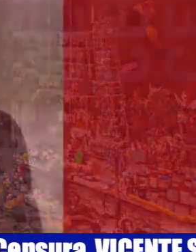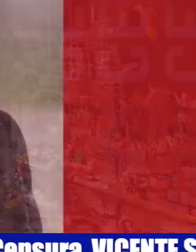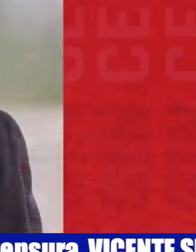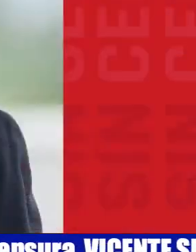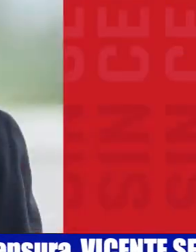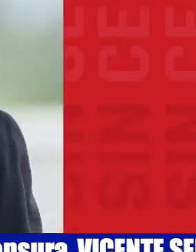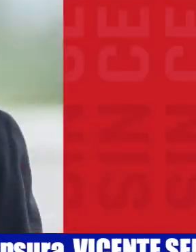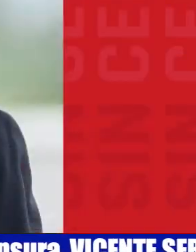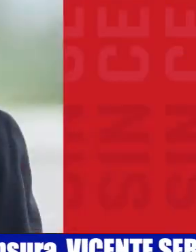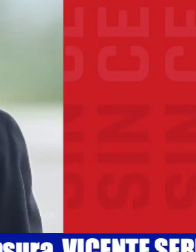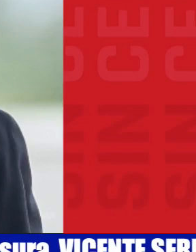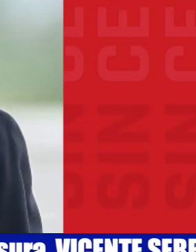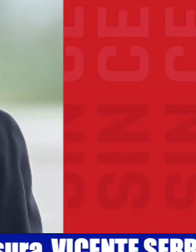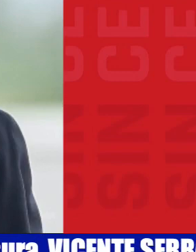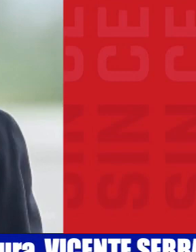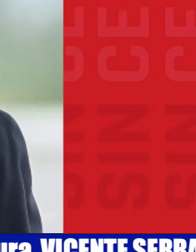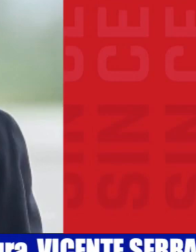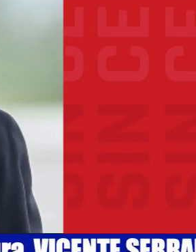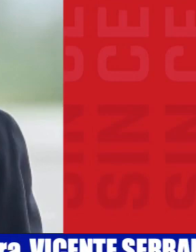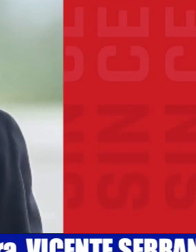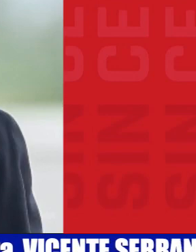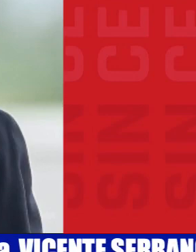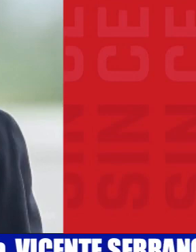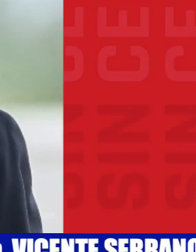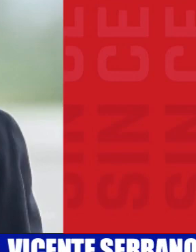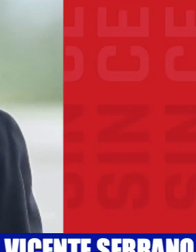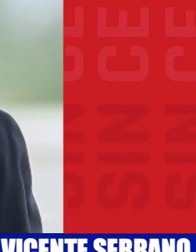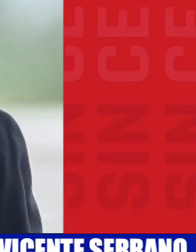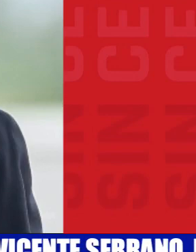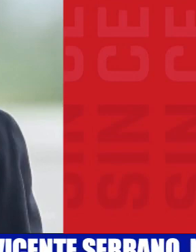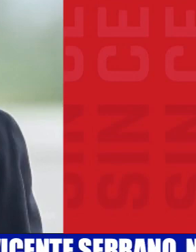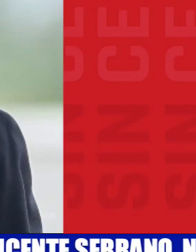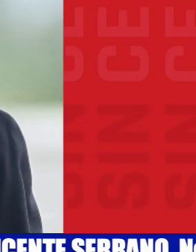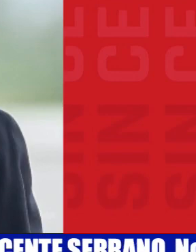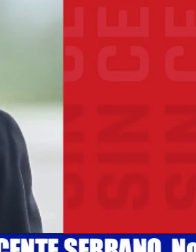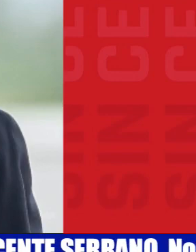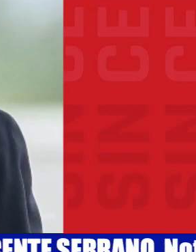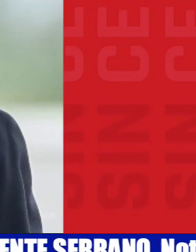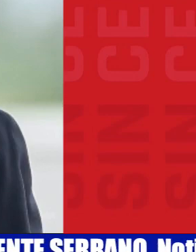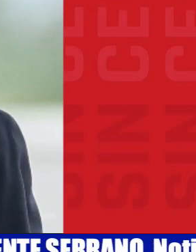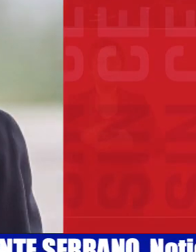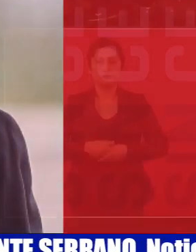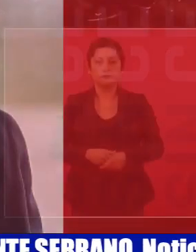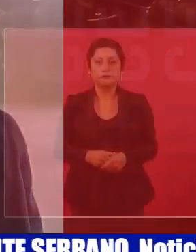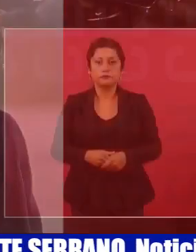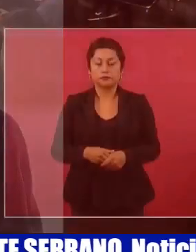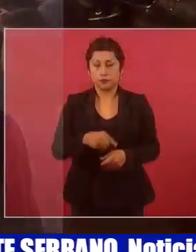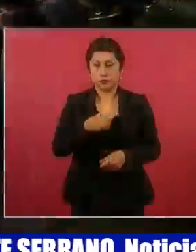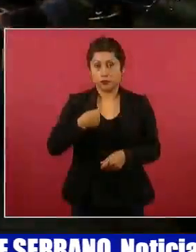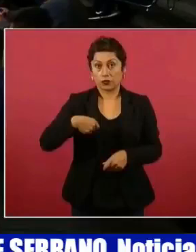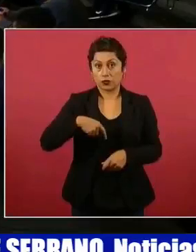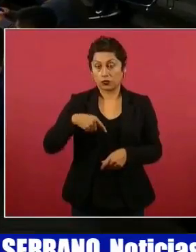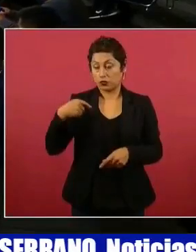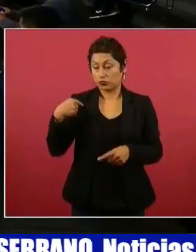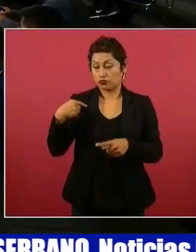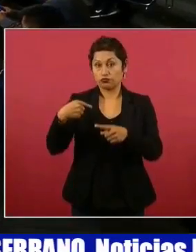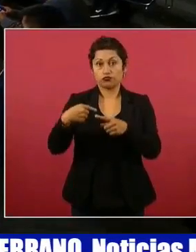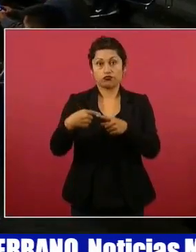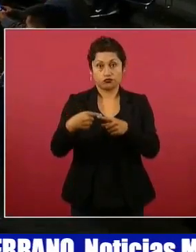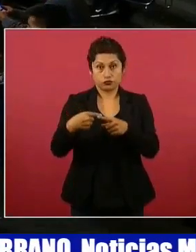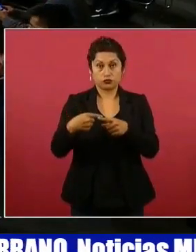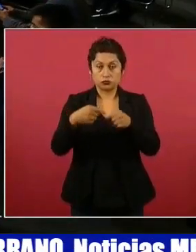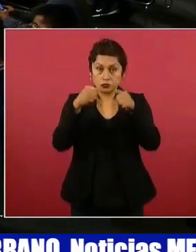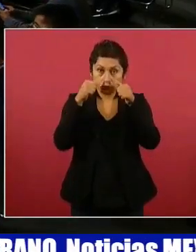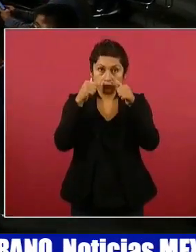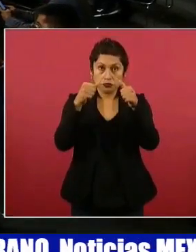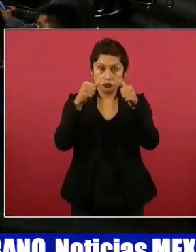de 2018 consiste precisamente en haber quebrantado esta colusión. Y no es que el poder político y el económico estén